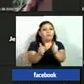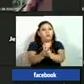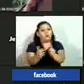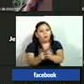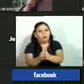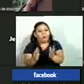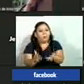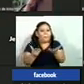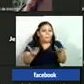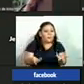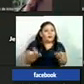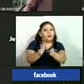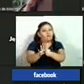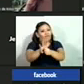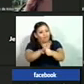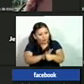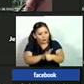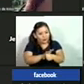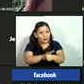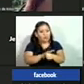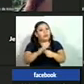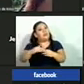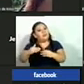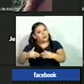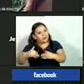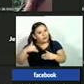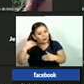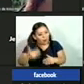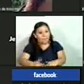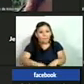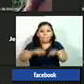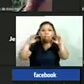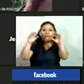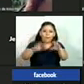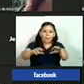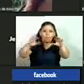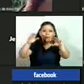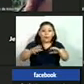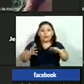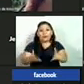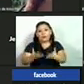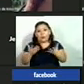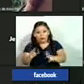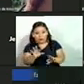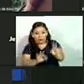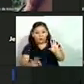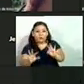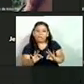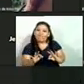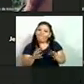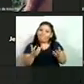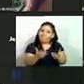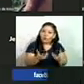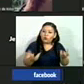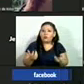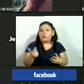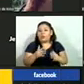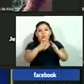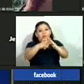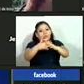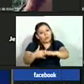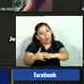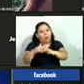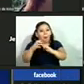efectos de la pandemia COVID y con la llegada de la tormenta Amanda pues muchos han perdido parcial o